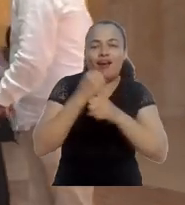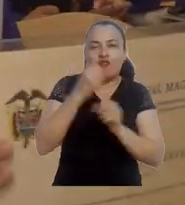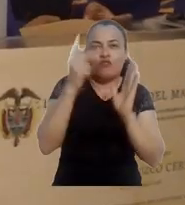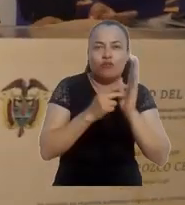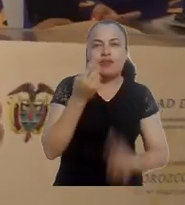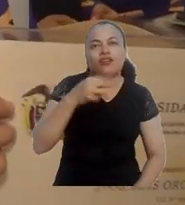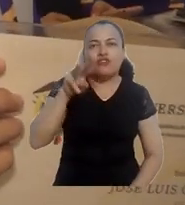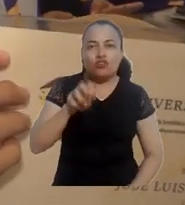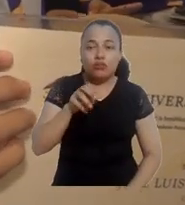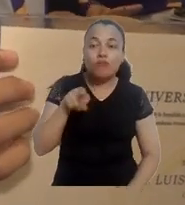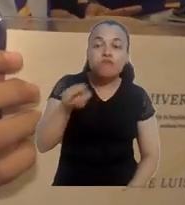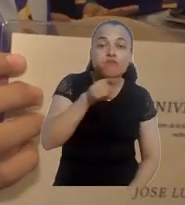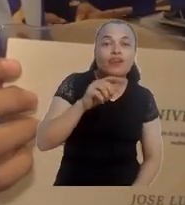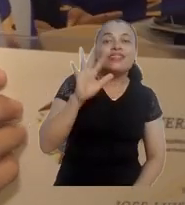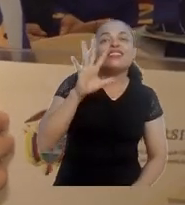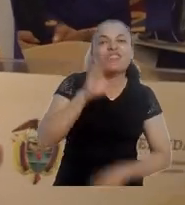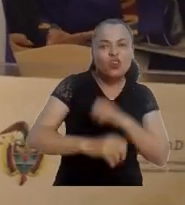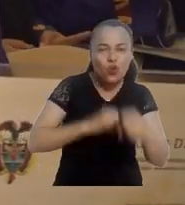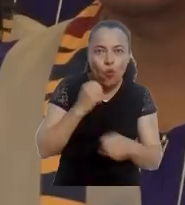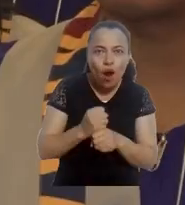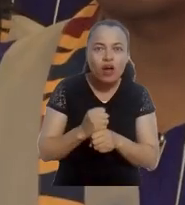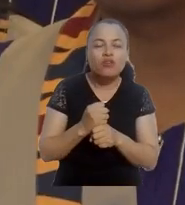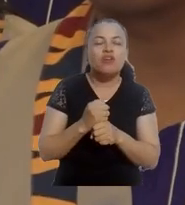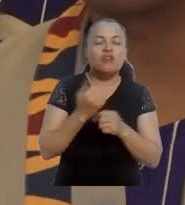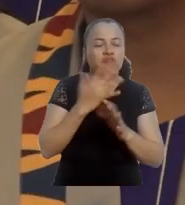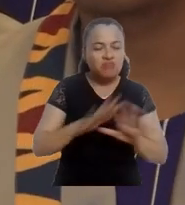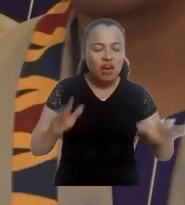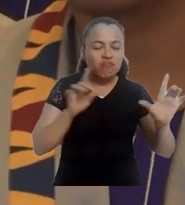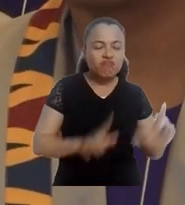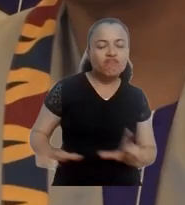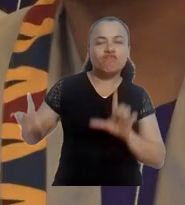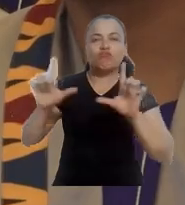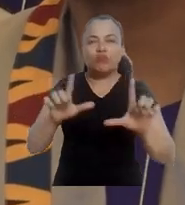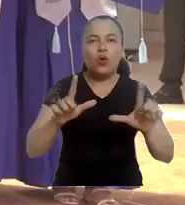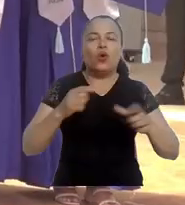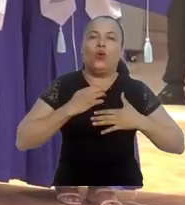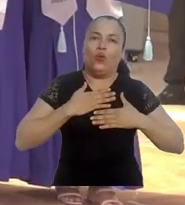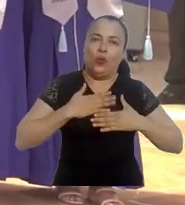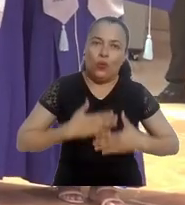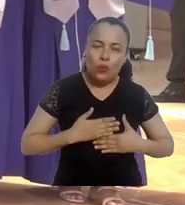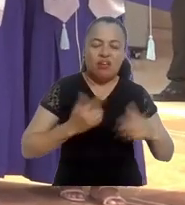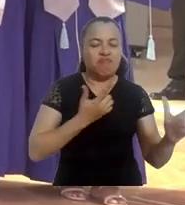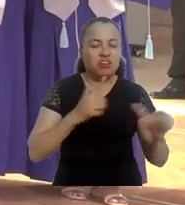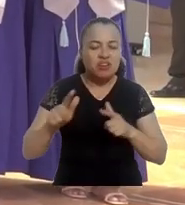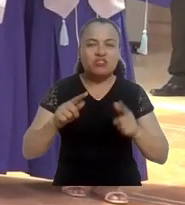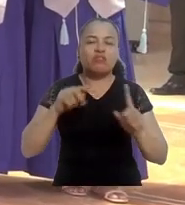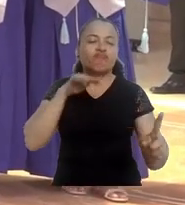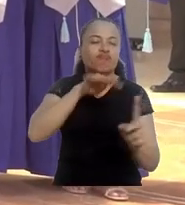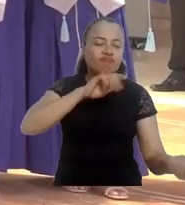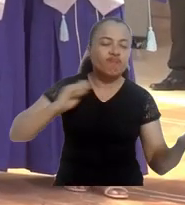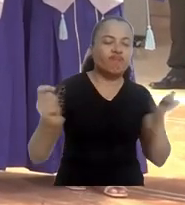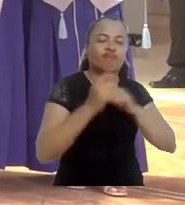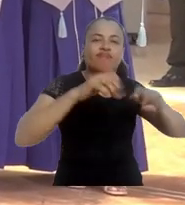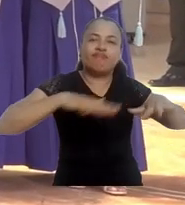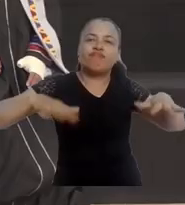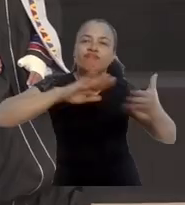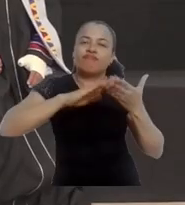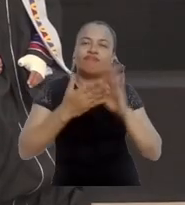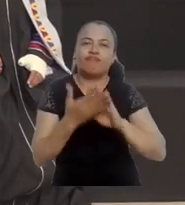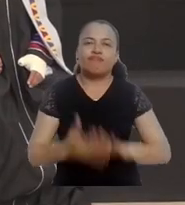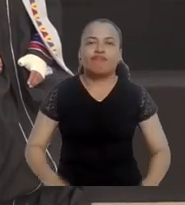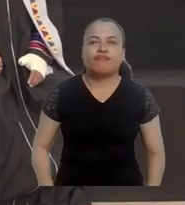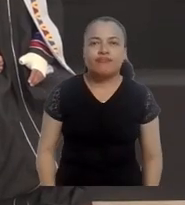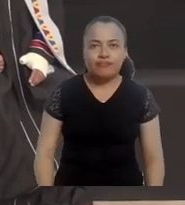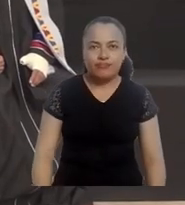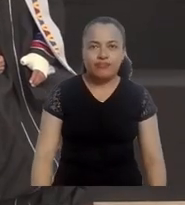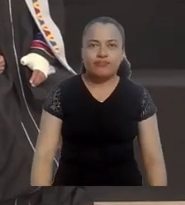Tras 5 años, estos jóvenes recibieron en sus manos la cosecha con el título otorgado y están listos para aportar a la transformación de